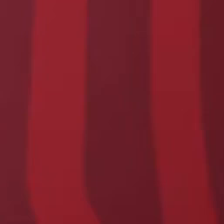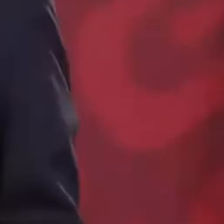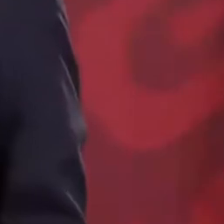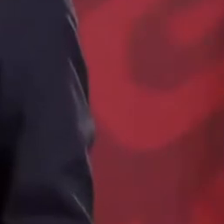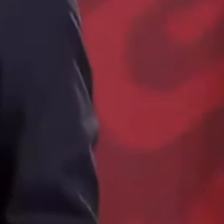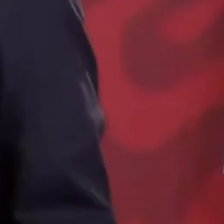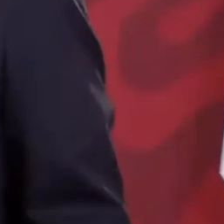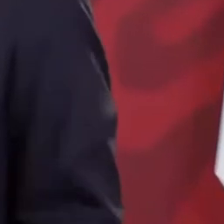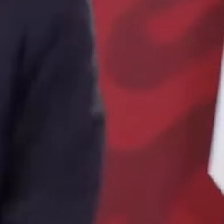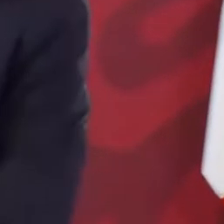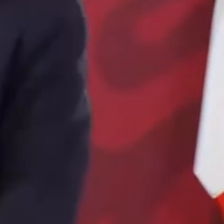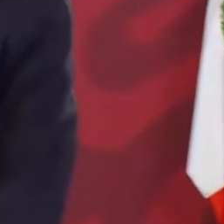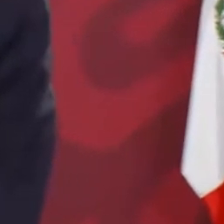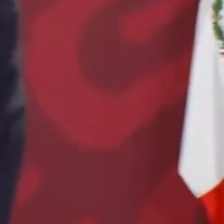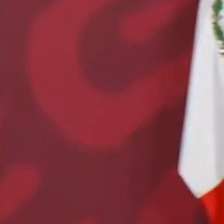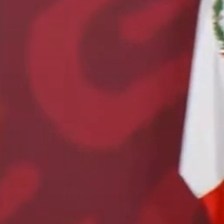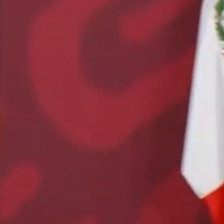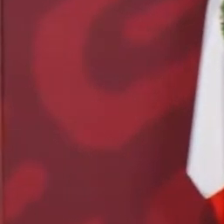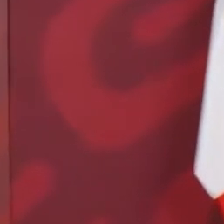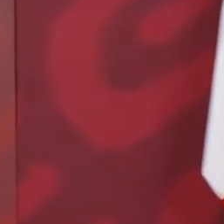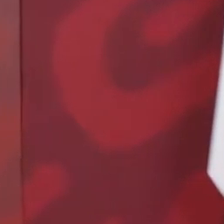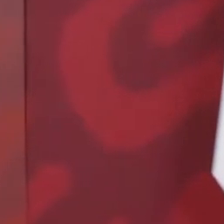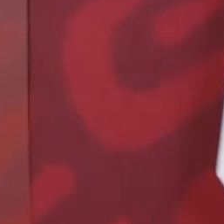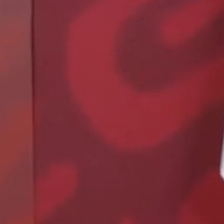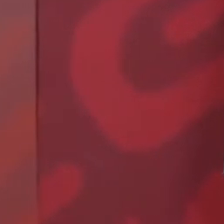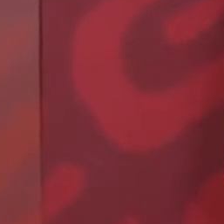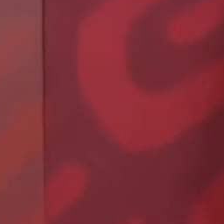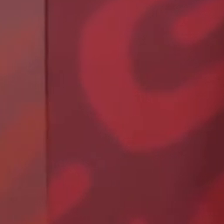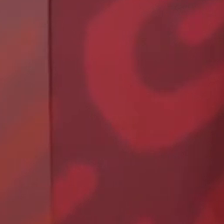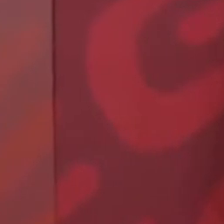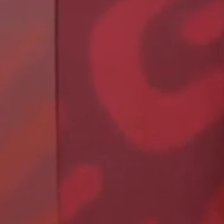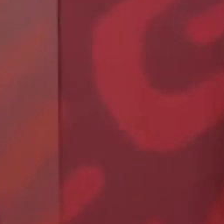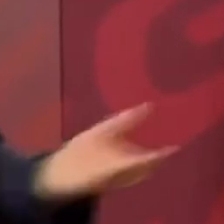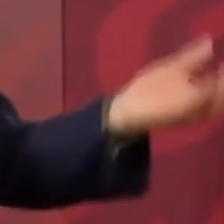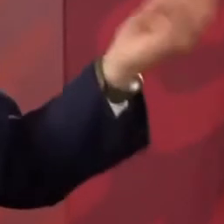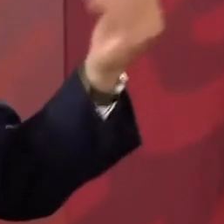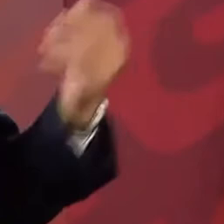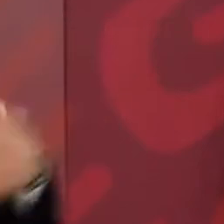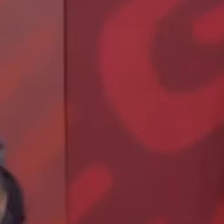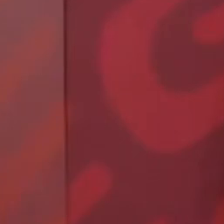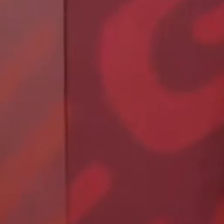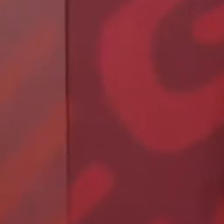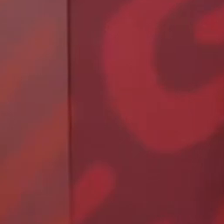¿Cómo va a estar la gente contenta con los que